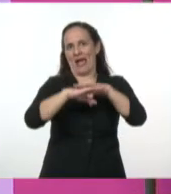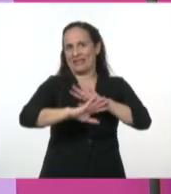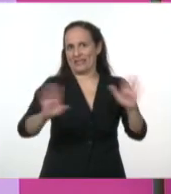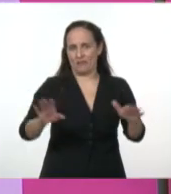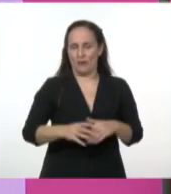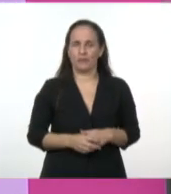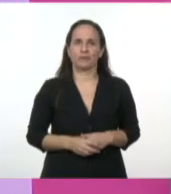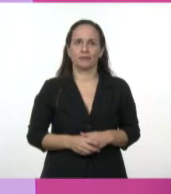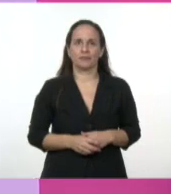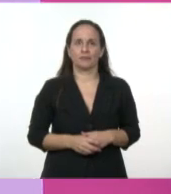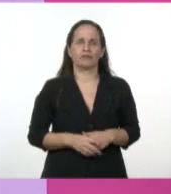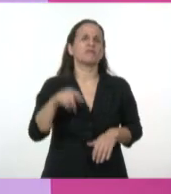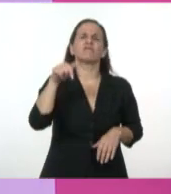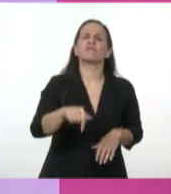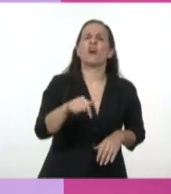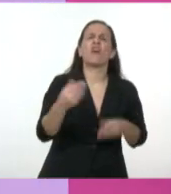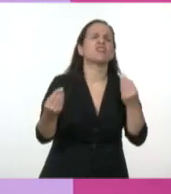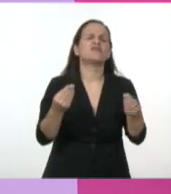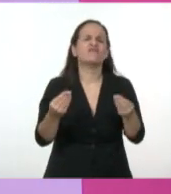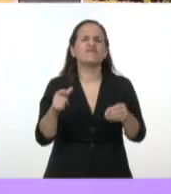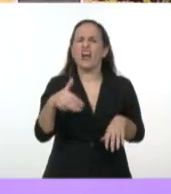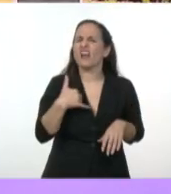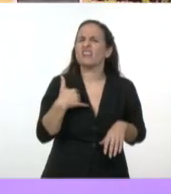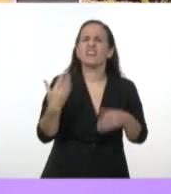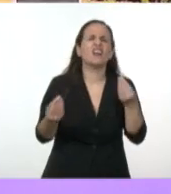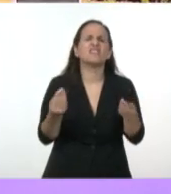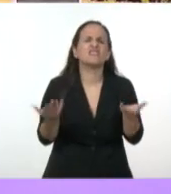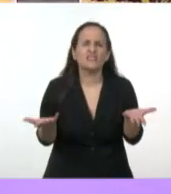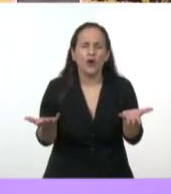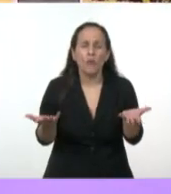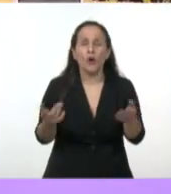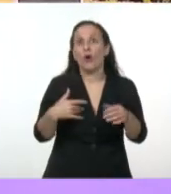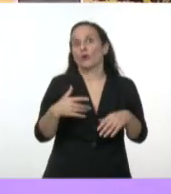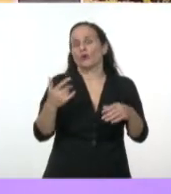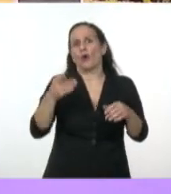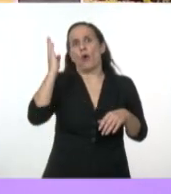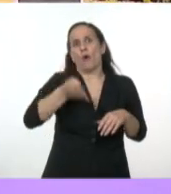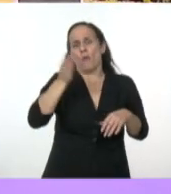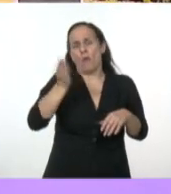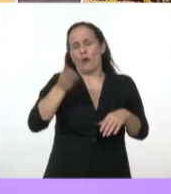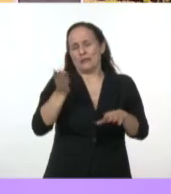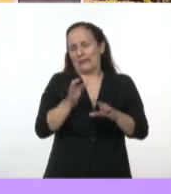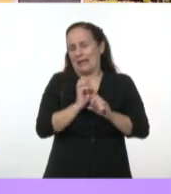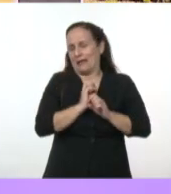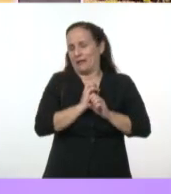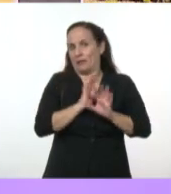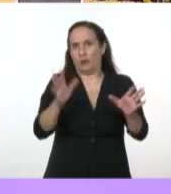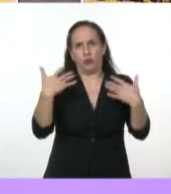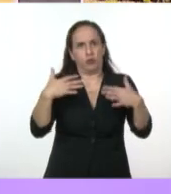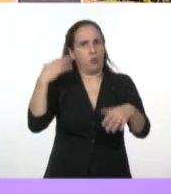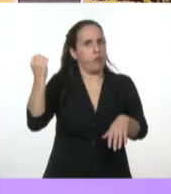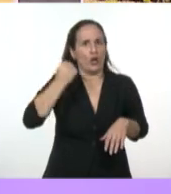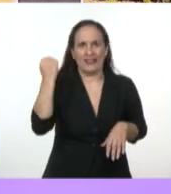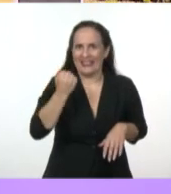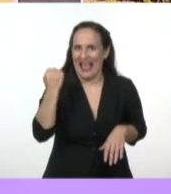Juli, hoy en nuestro país, concretamente con los femicidios? Bueno, las cifras son fundamentales para poder pensar,